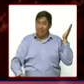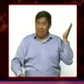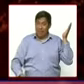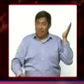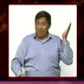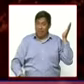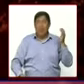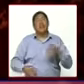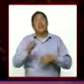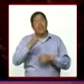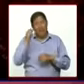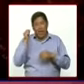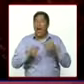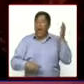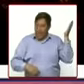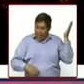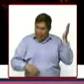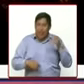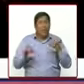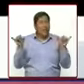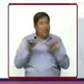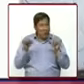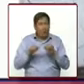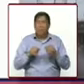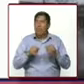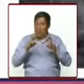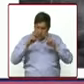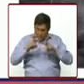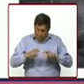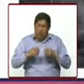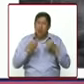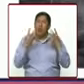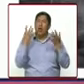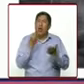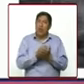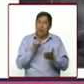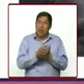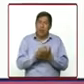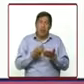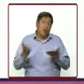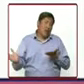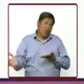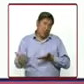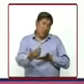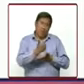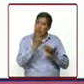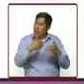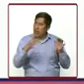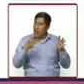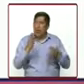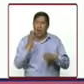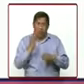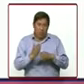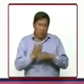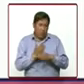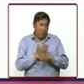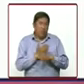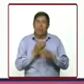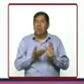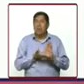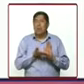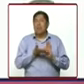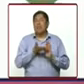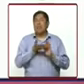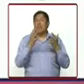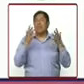encontrar lo que se requiere, además del monto que ya tenemos y la recaudación acumulada, que poco a poco va subiendo.